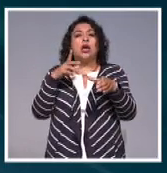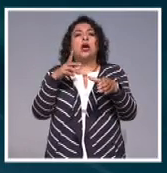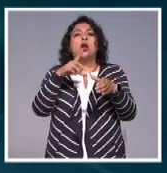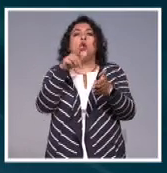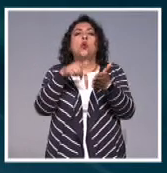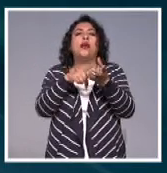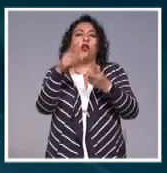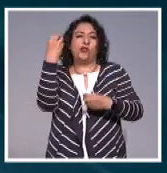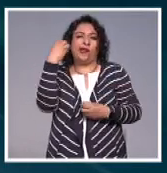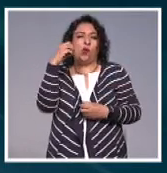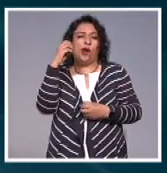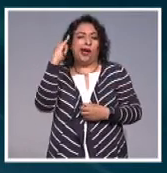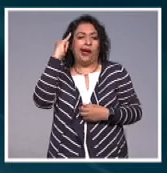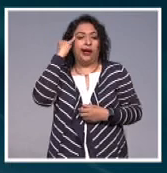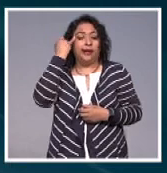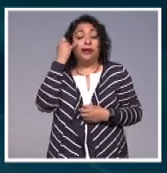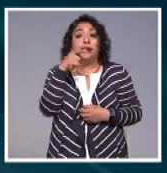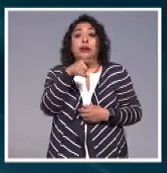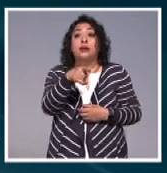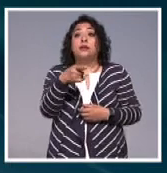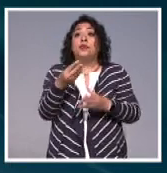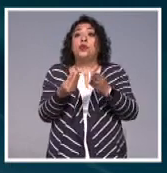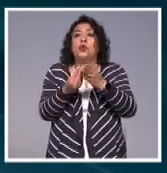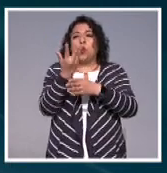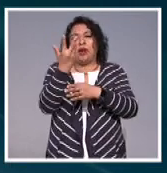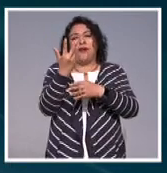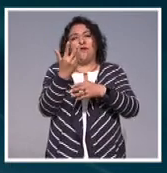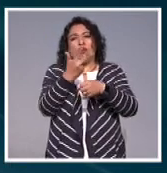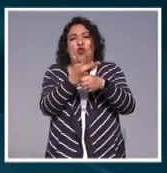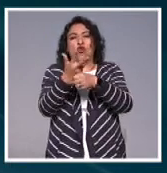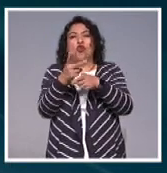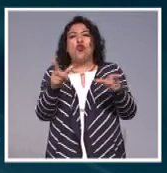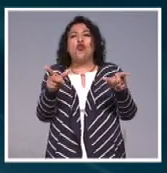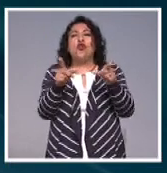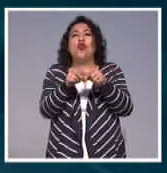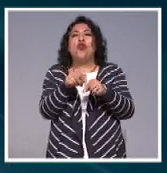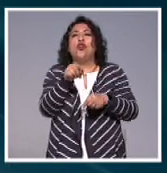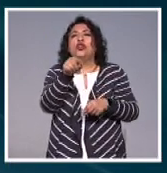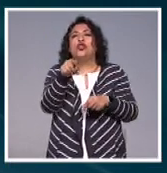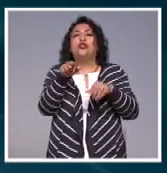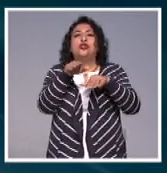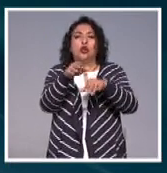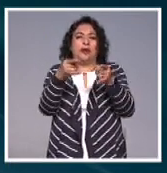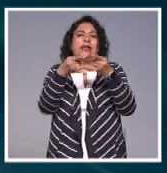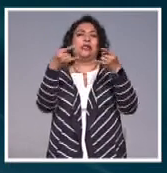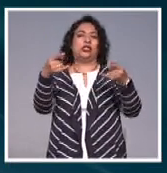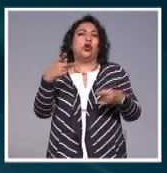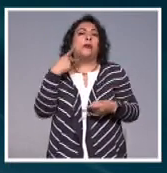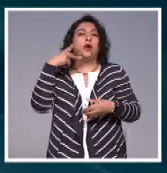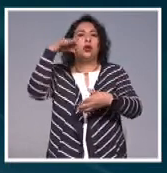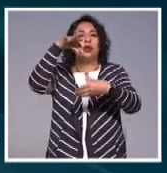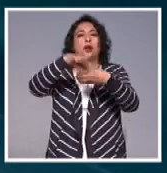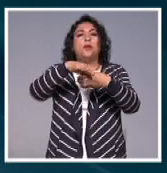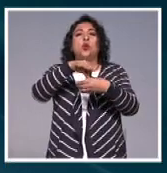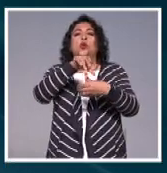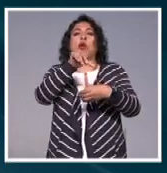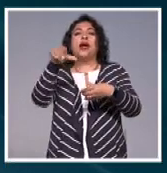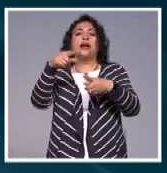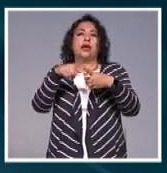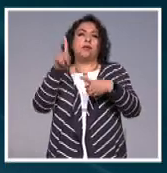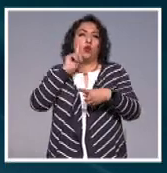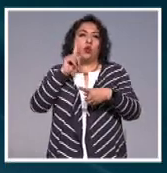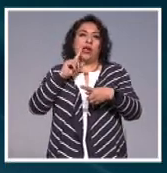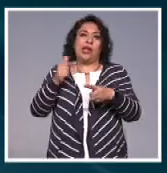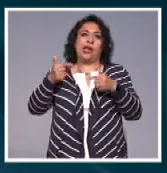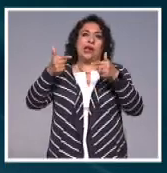Oaxaca. Y se estrena con un corto también de historia política del voto de las mujeres en